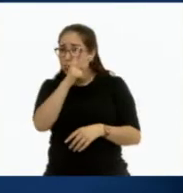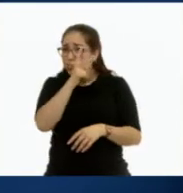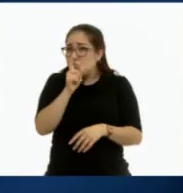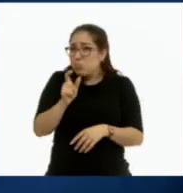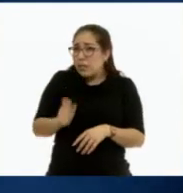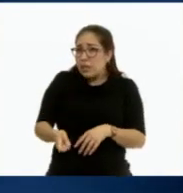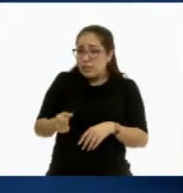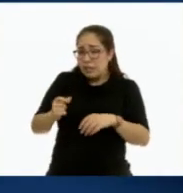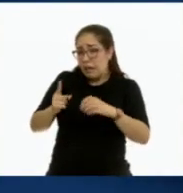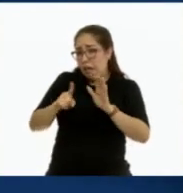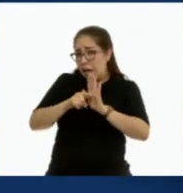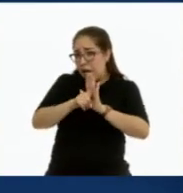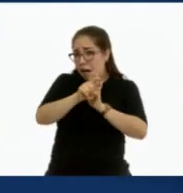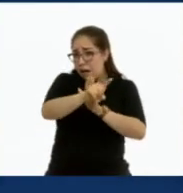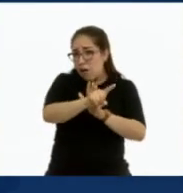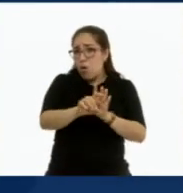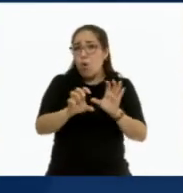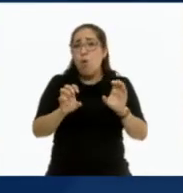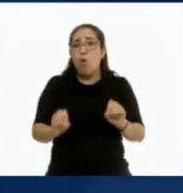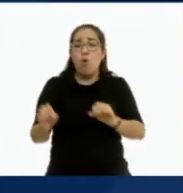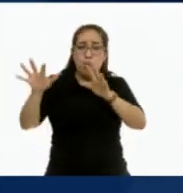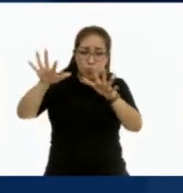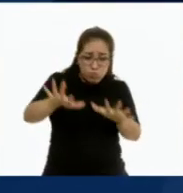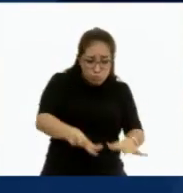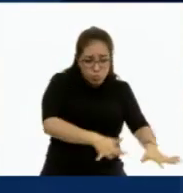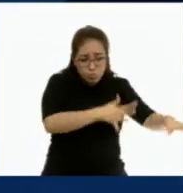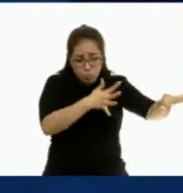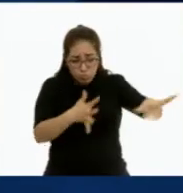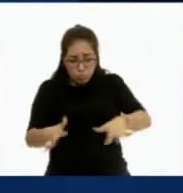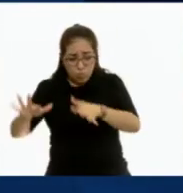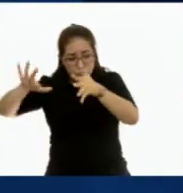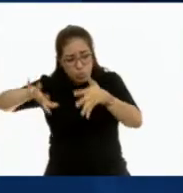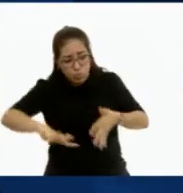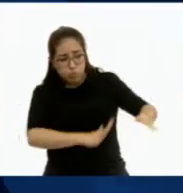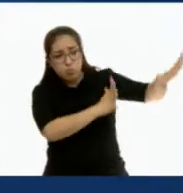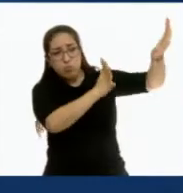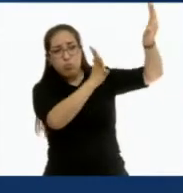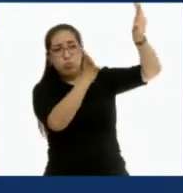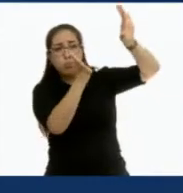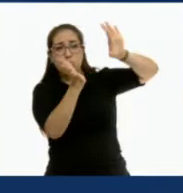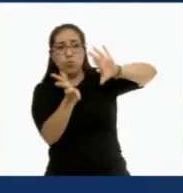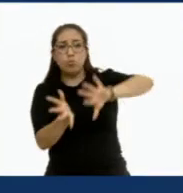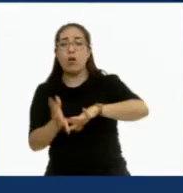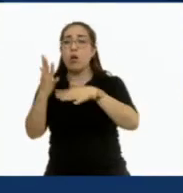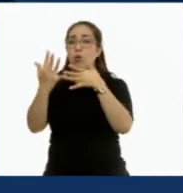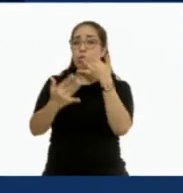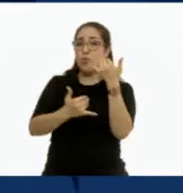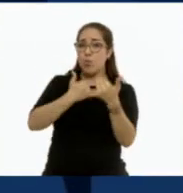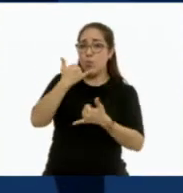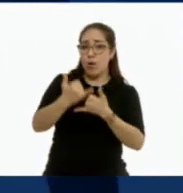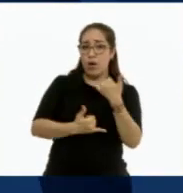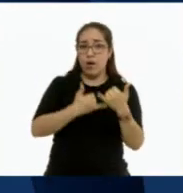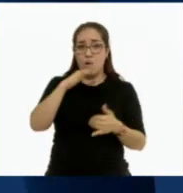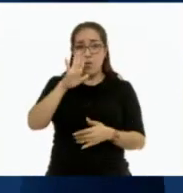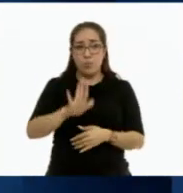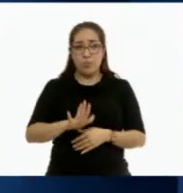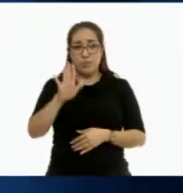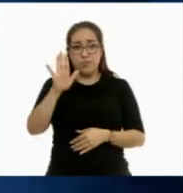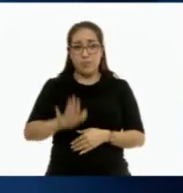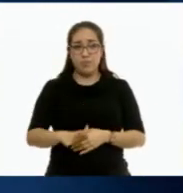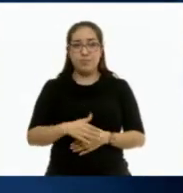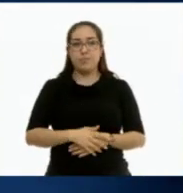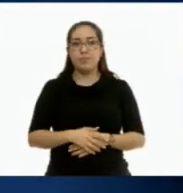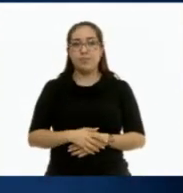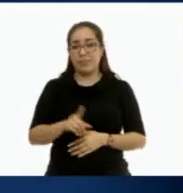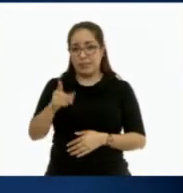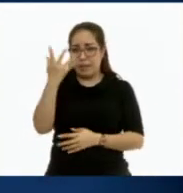son olas petrificadas o juego inmóvil de la espuma? ¿No se ha incendiado la pradera con las